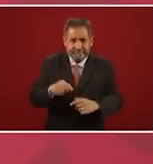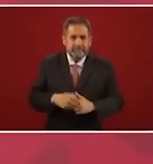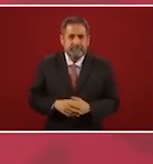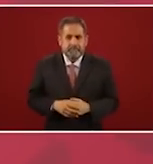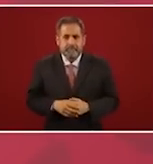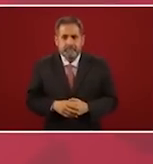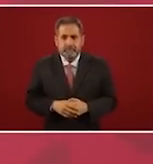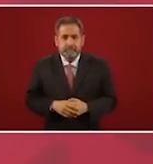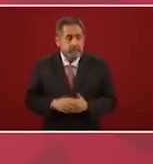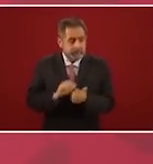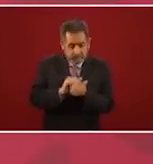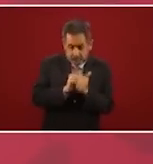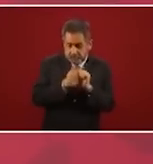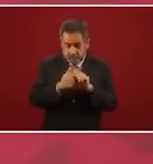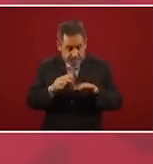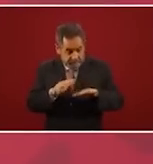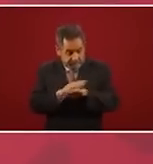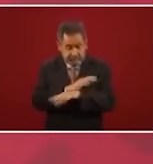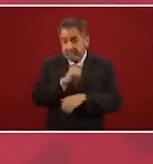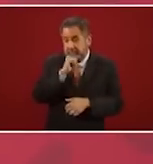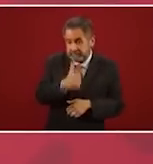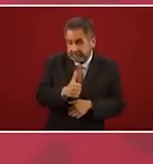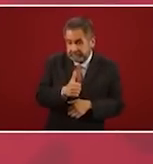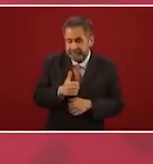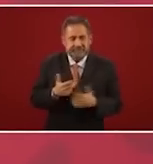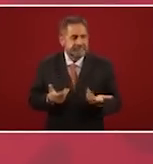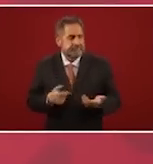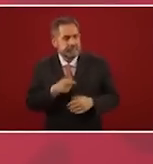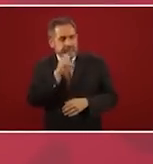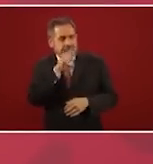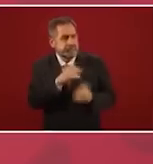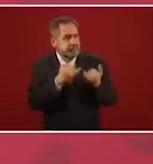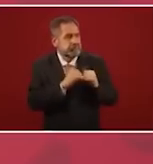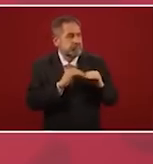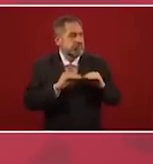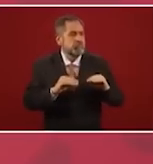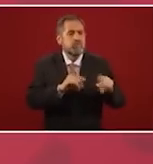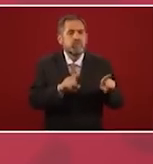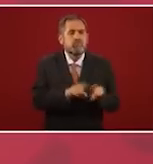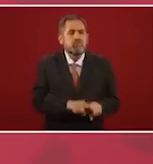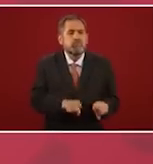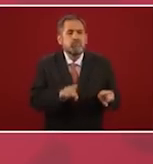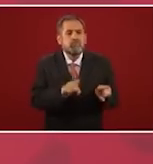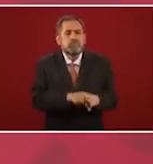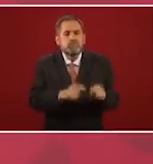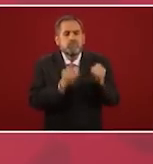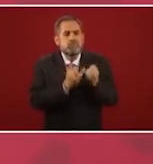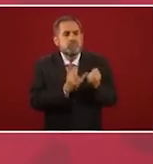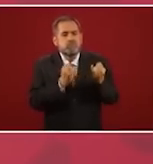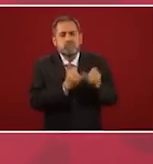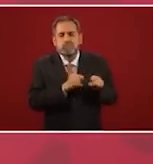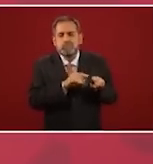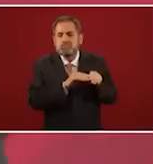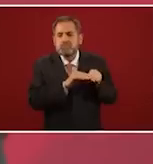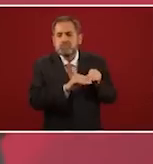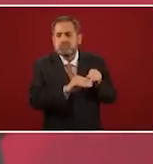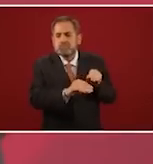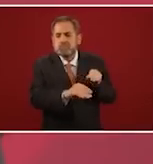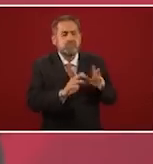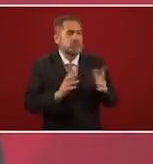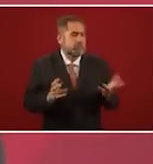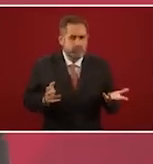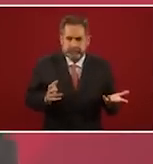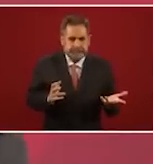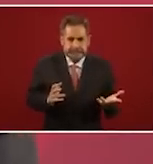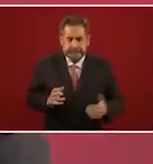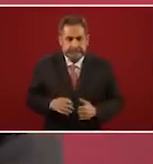Cuando no hay transformación, pues no se mueve nada. O sea,